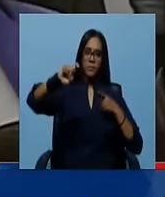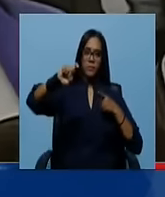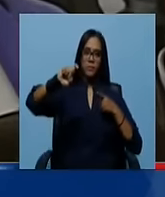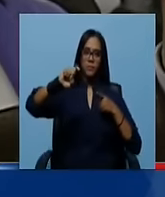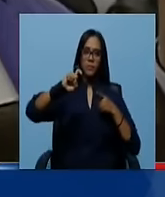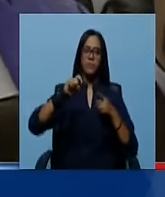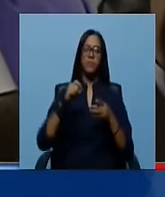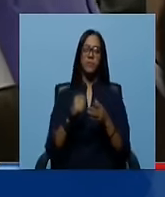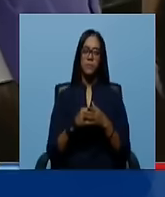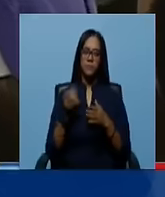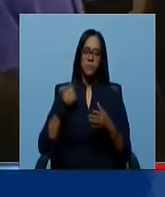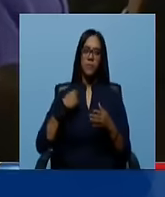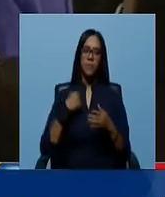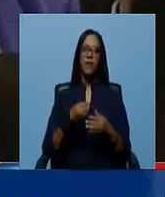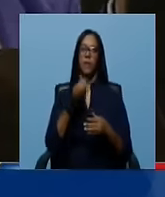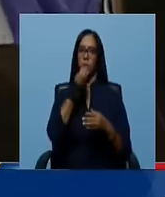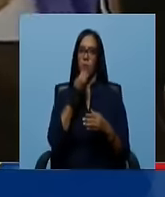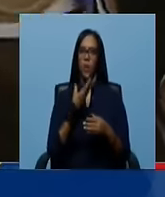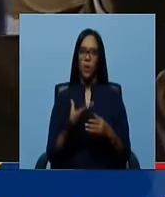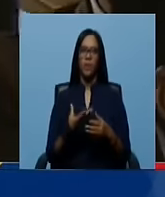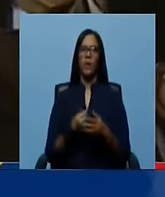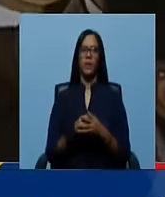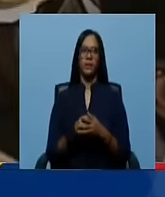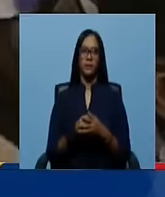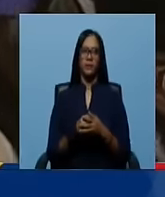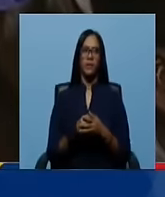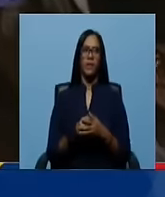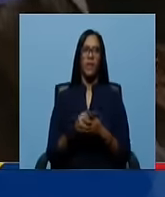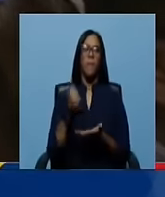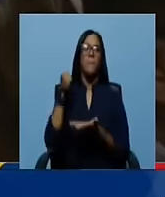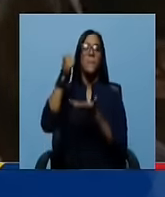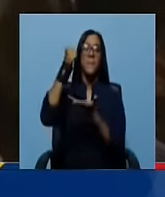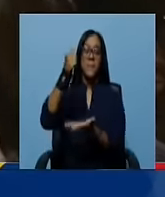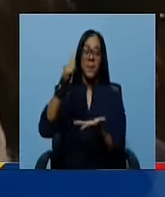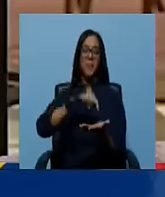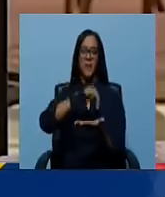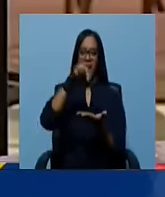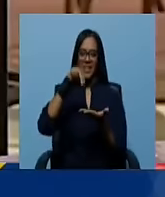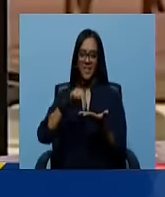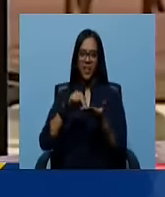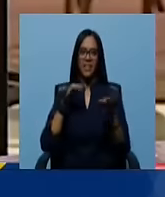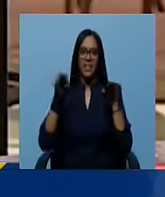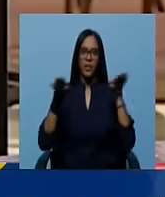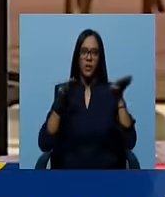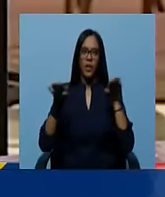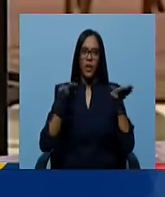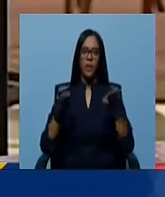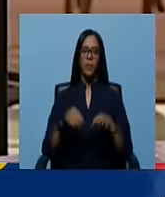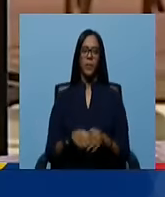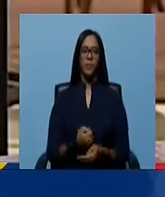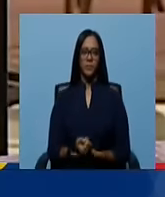recibir muy merecidamente un Premio Nacional de Turismo,